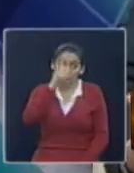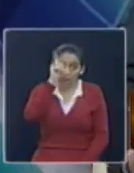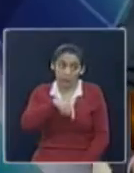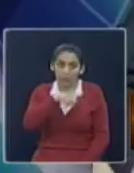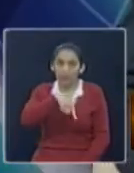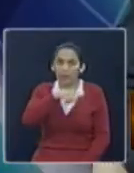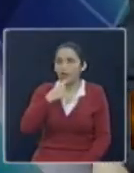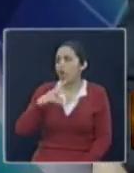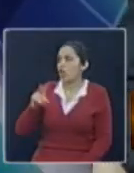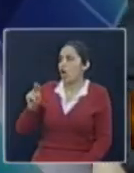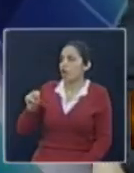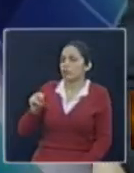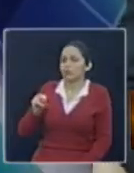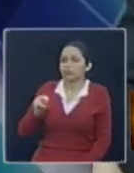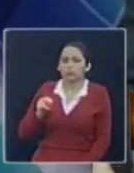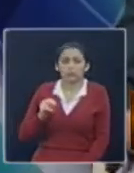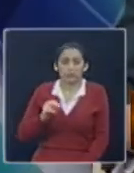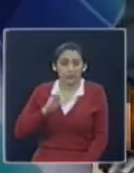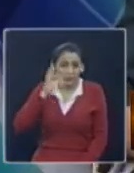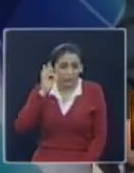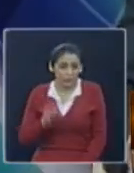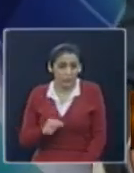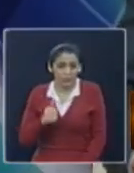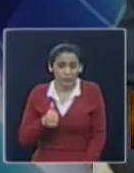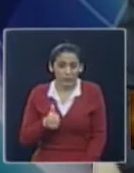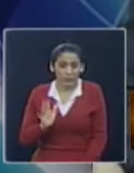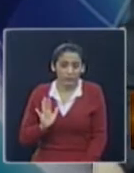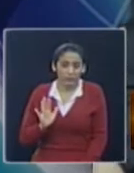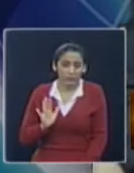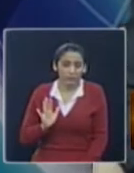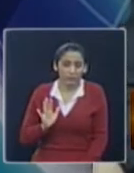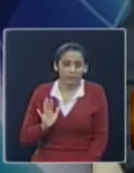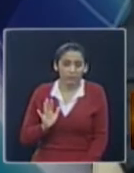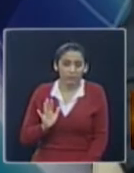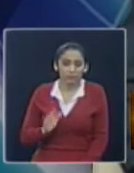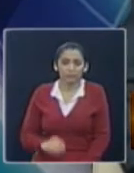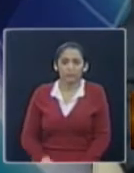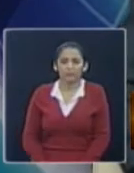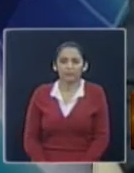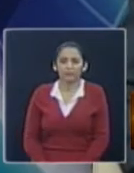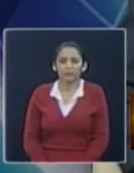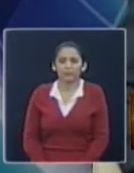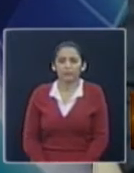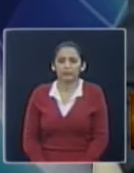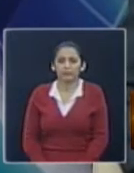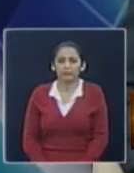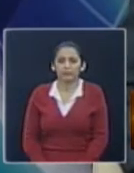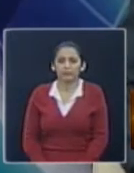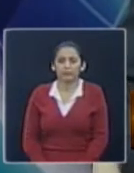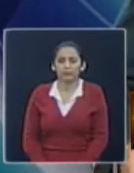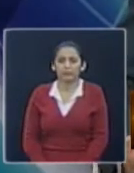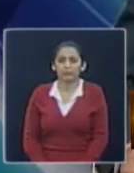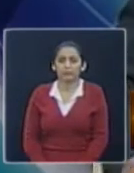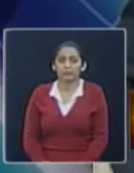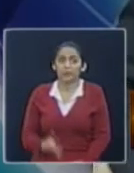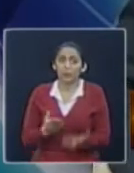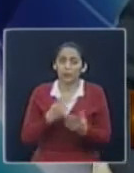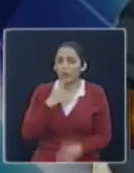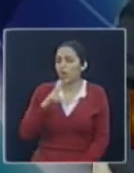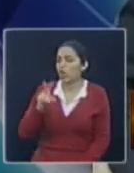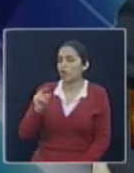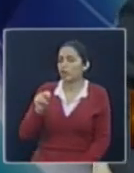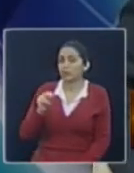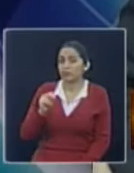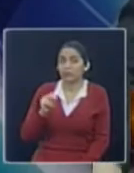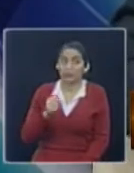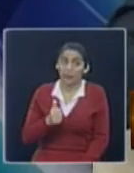a la Asamblea Nacional, le conviene en definitiva al ente legislativo negar la posibilidad de